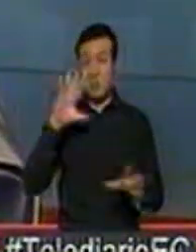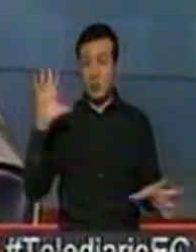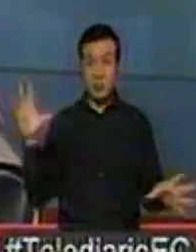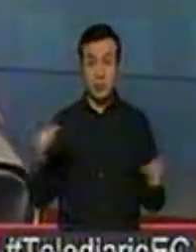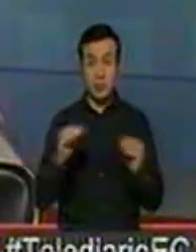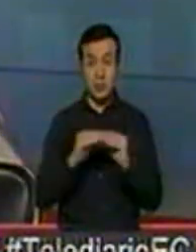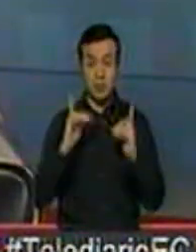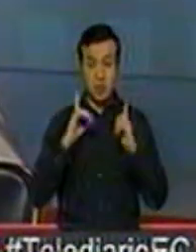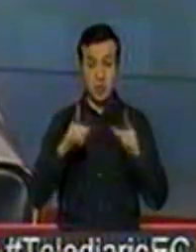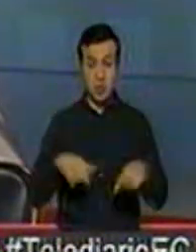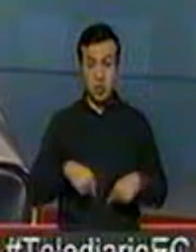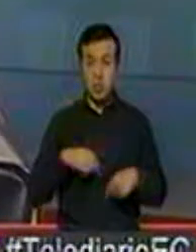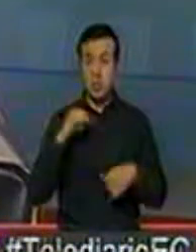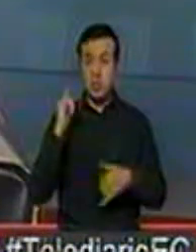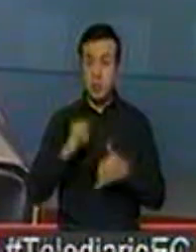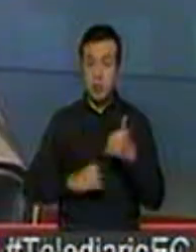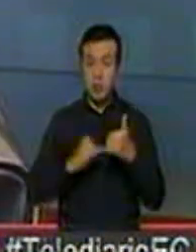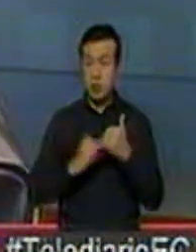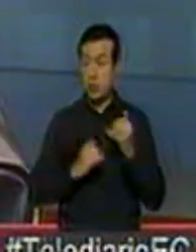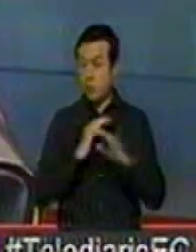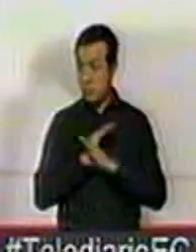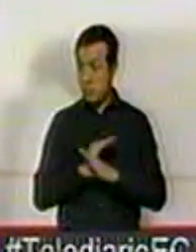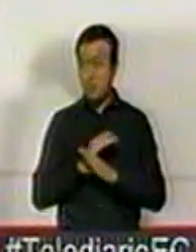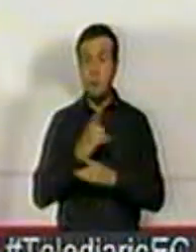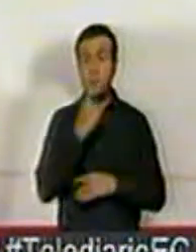de salud de prevención de VIH? Sí, es